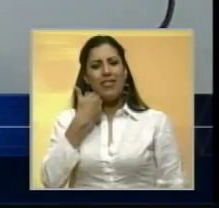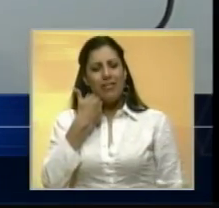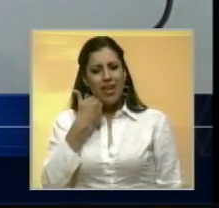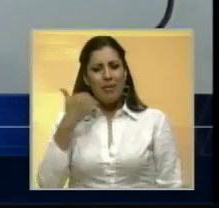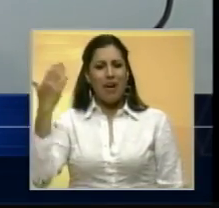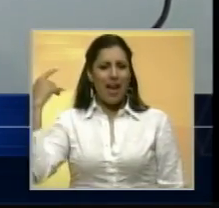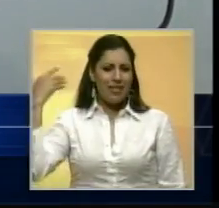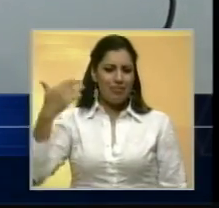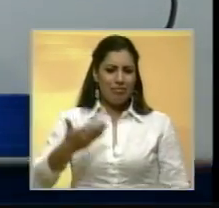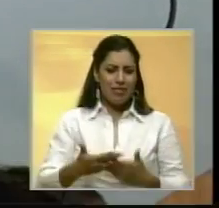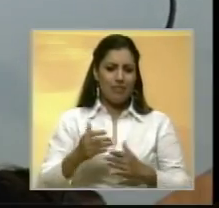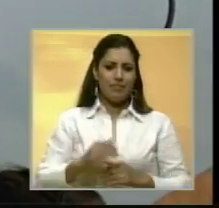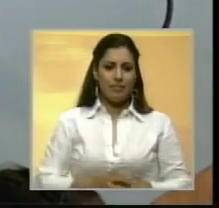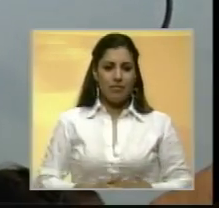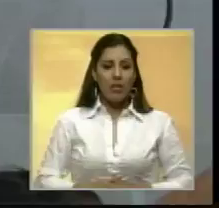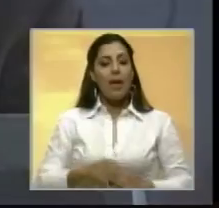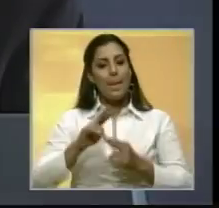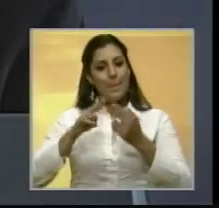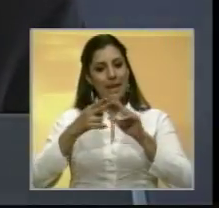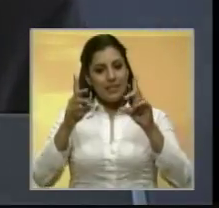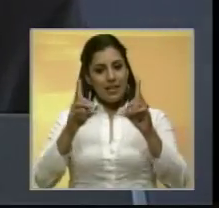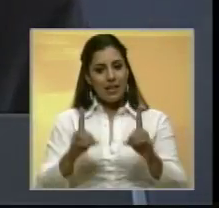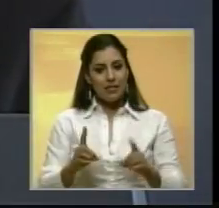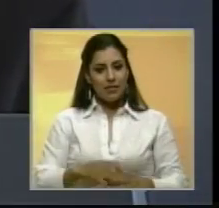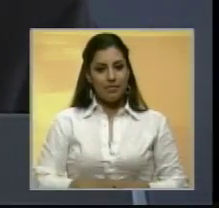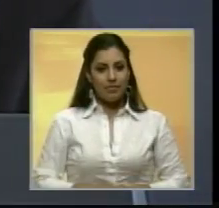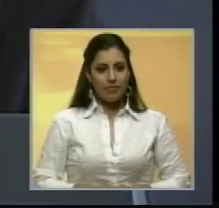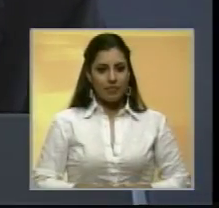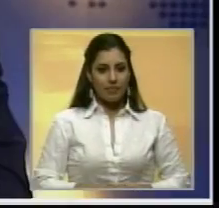que padecía desde hace varios años. Paz a su alma.